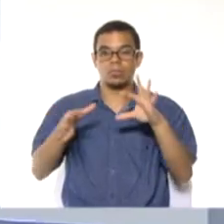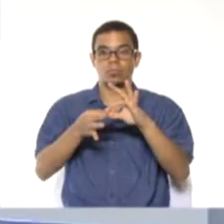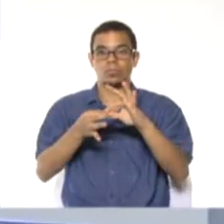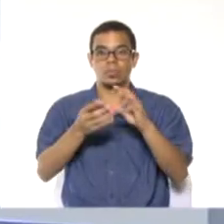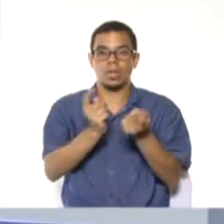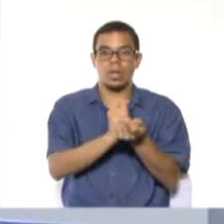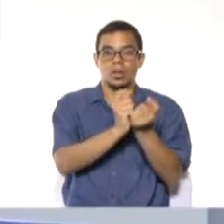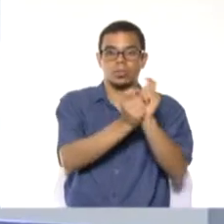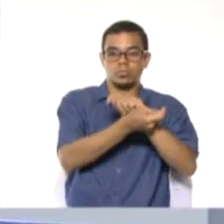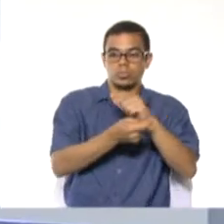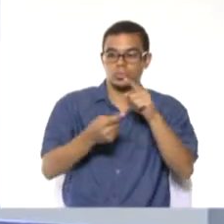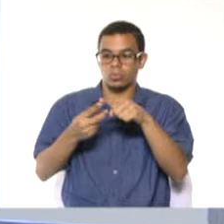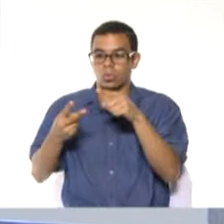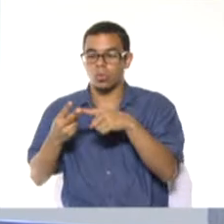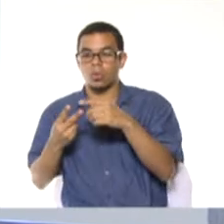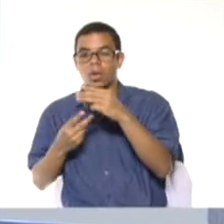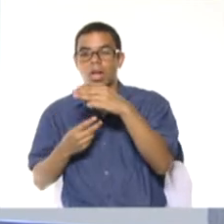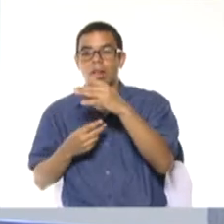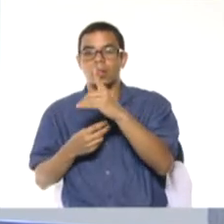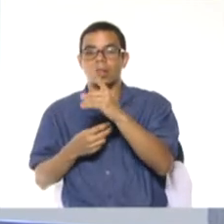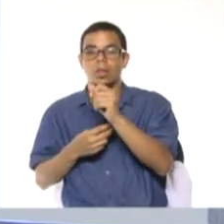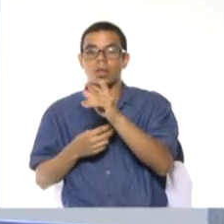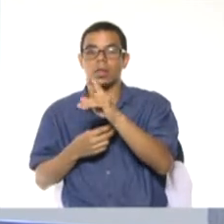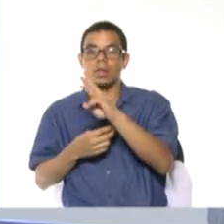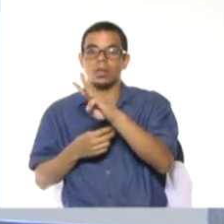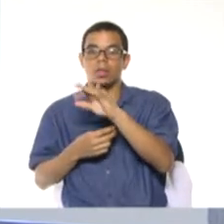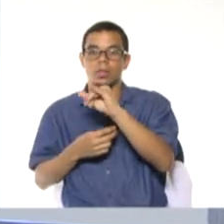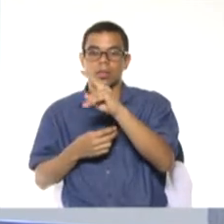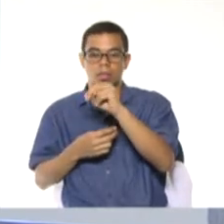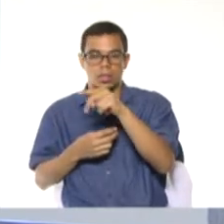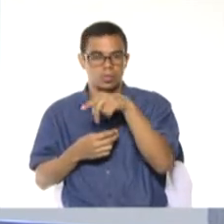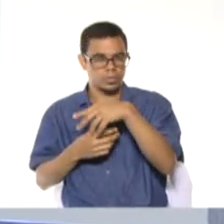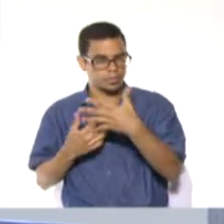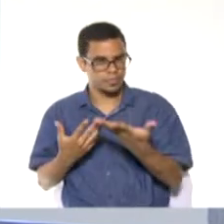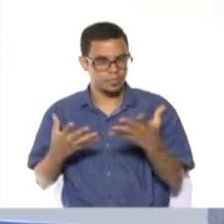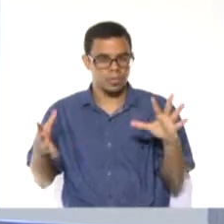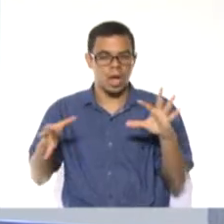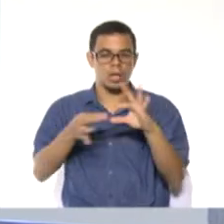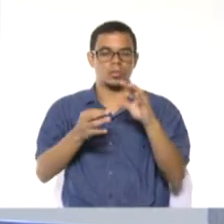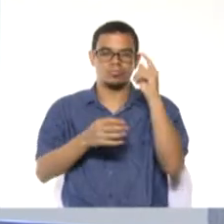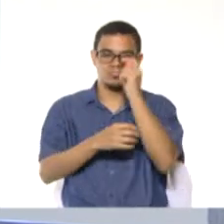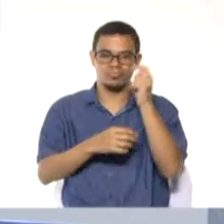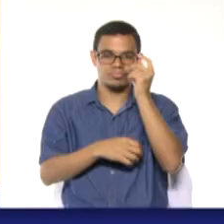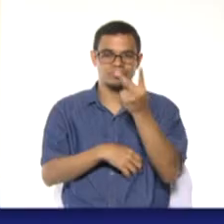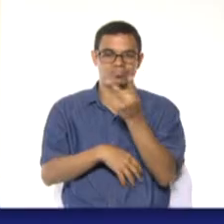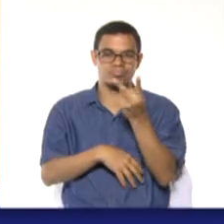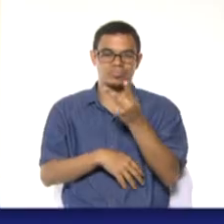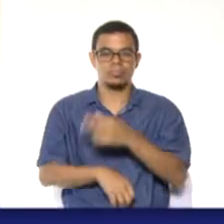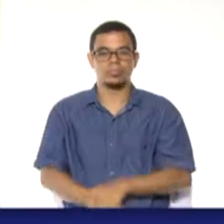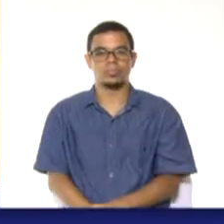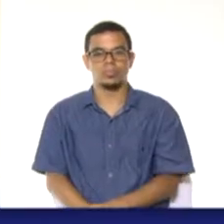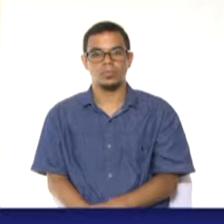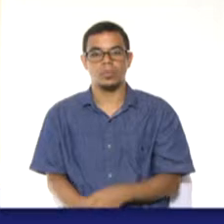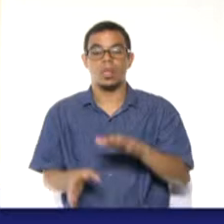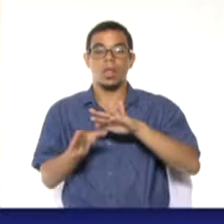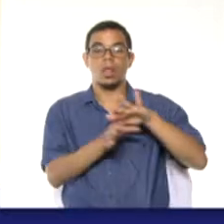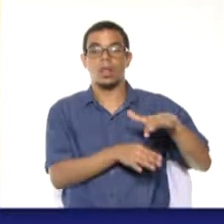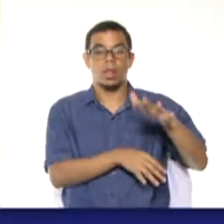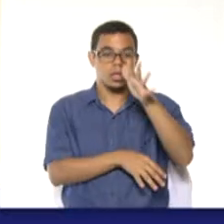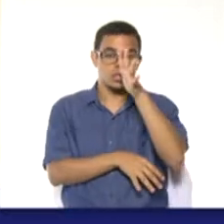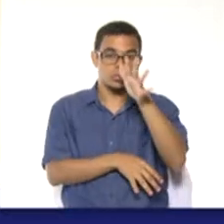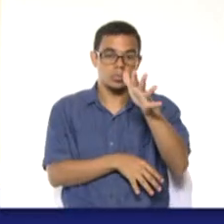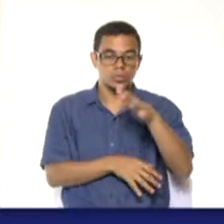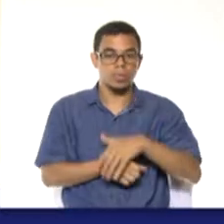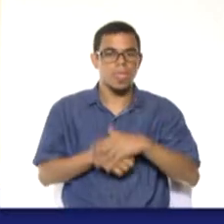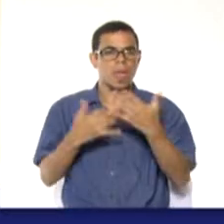con la teoría de Darwin. Ok, mis queridos estudiantes de 5º año, vamos a trabajar ahora la parte de la